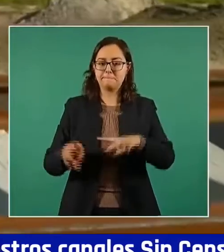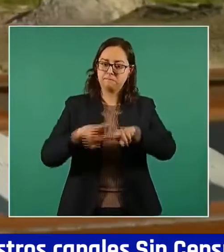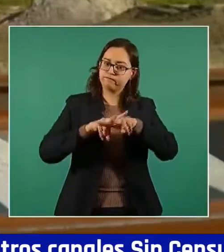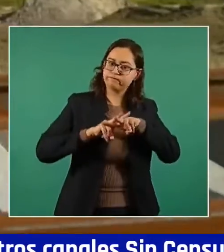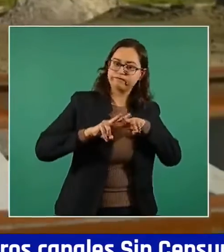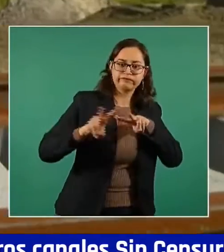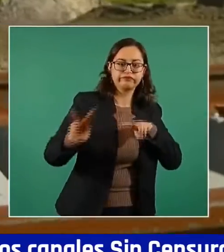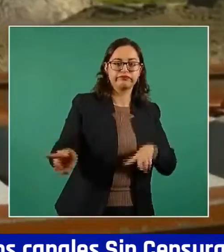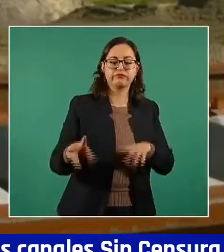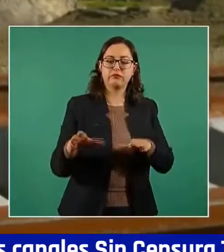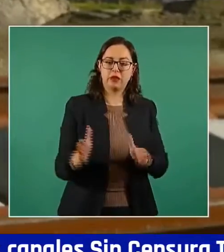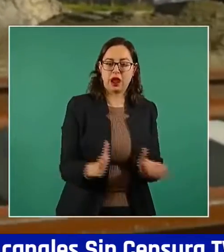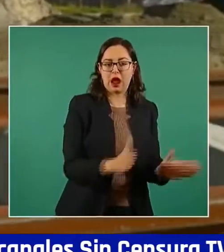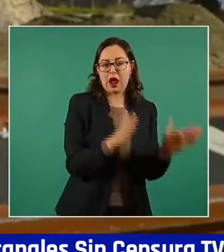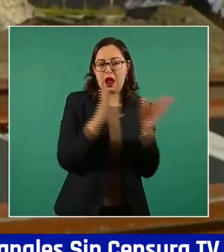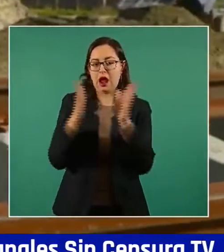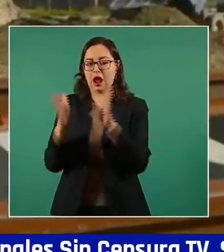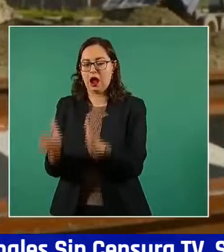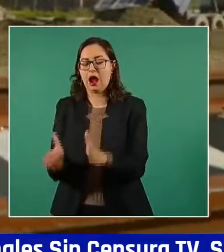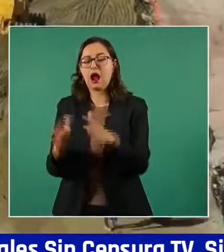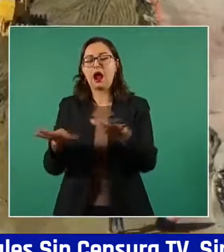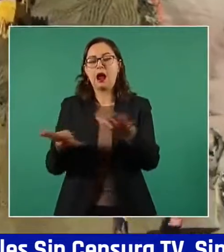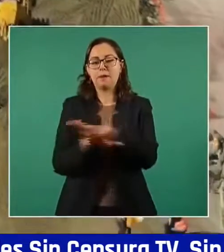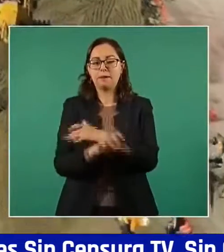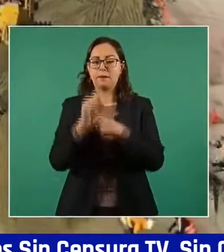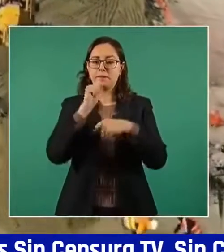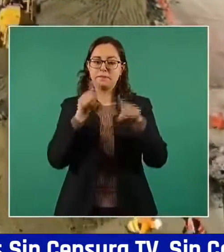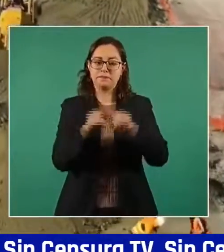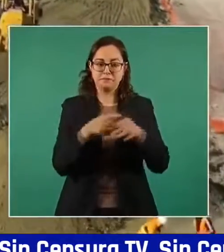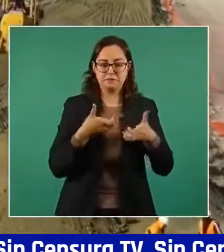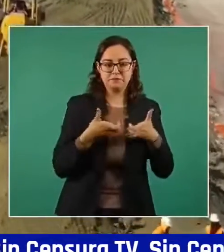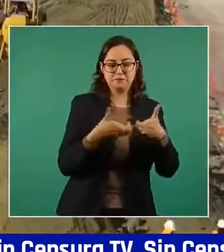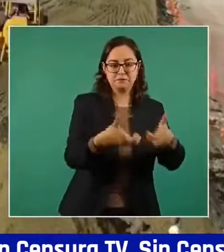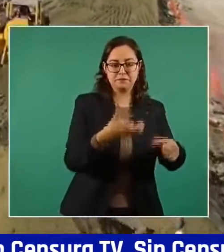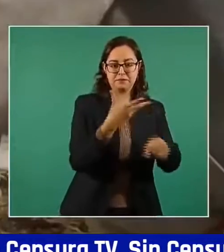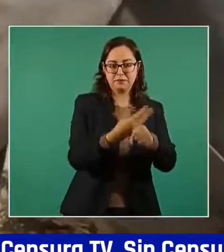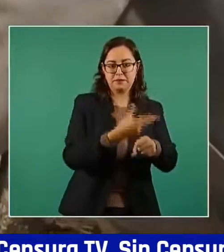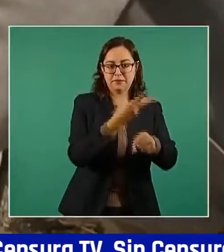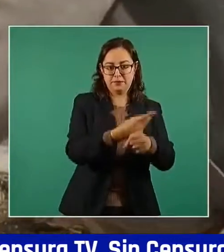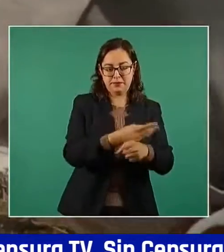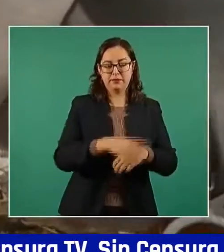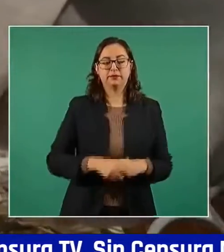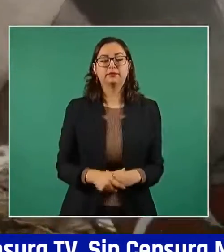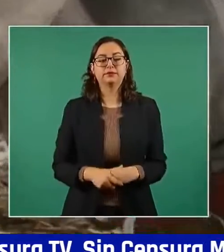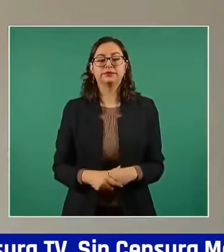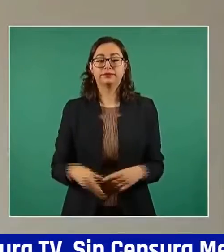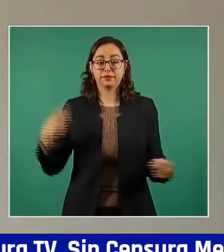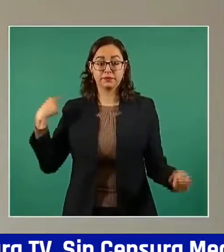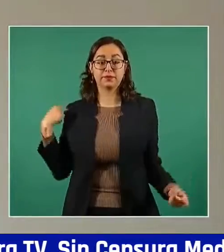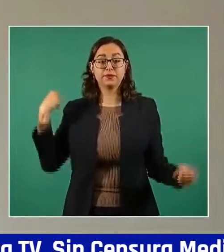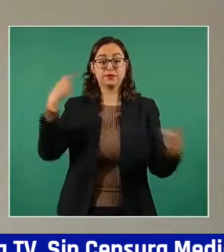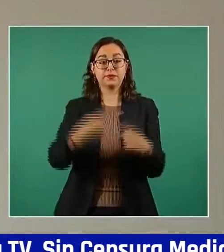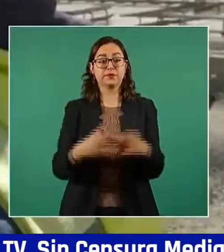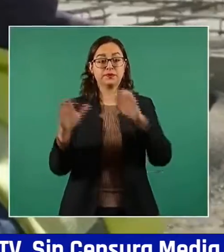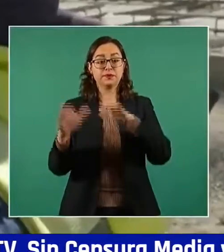carga, así como la construcción de la vialidad principal de acceso al aeropuerto. A la fecha, se han